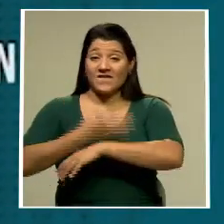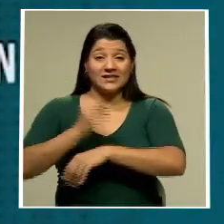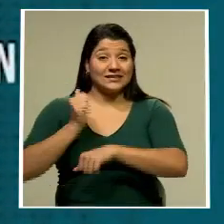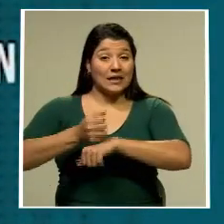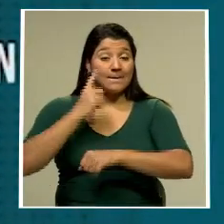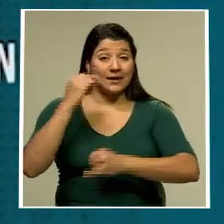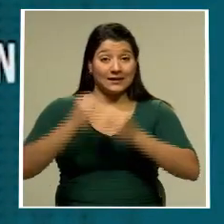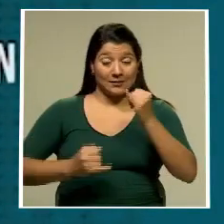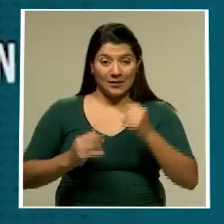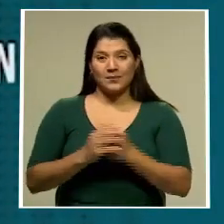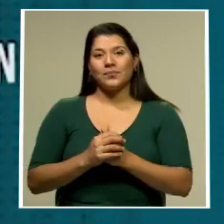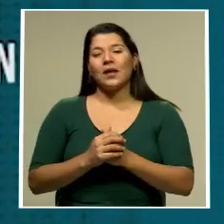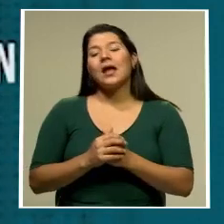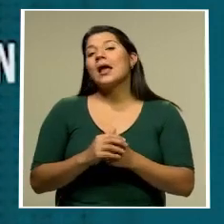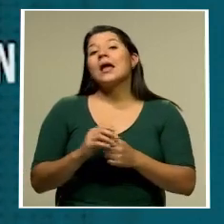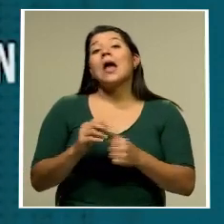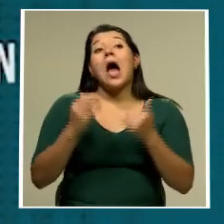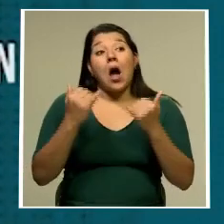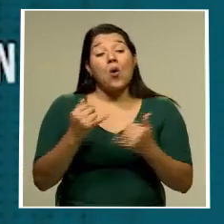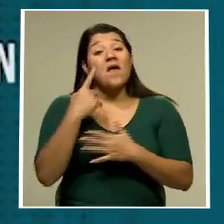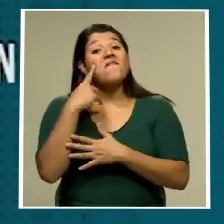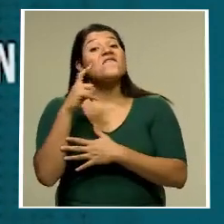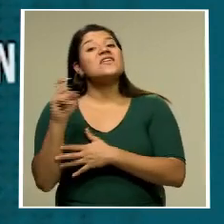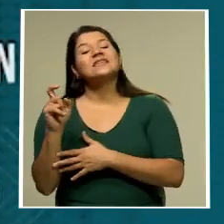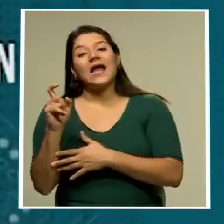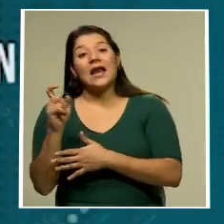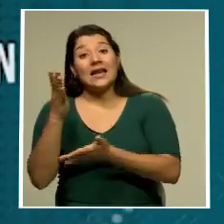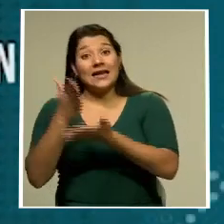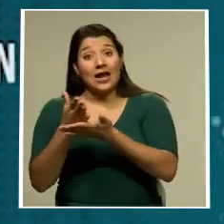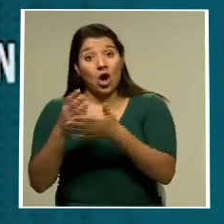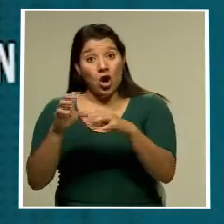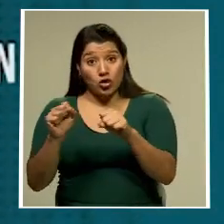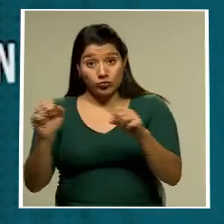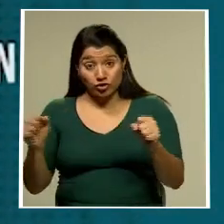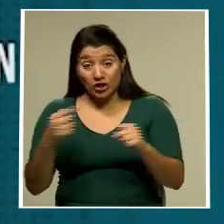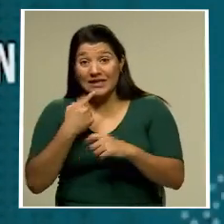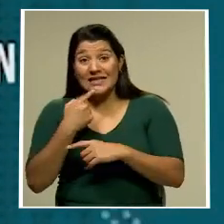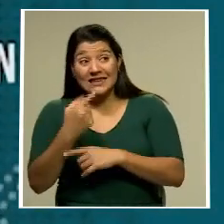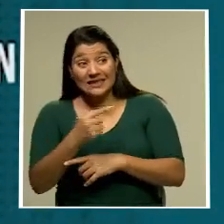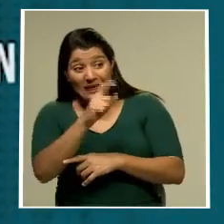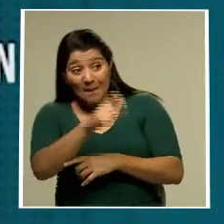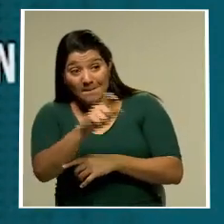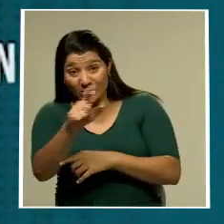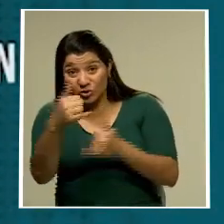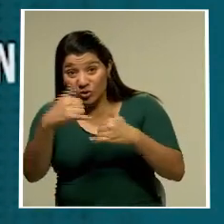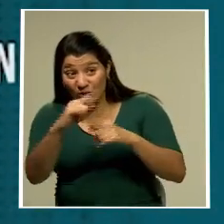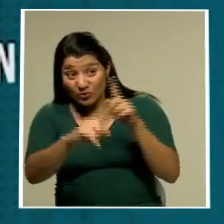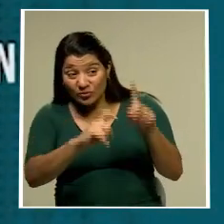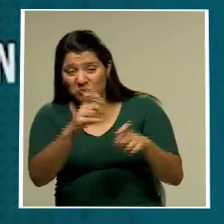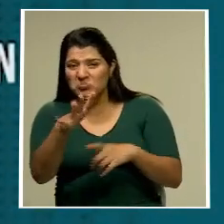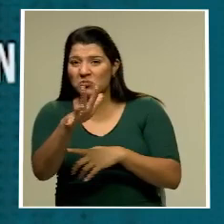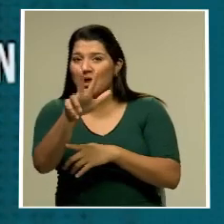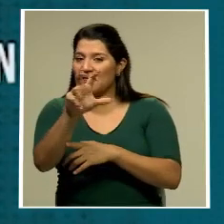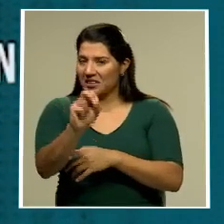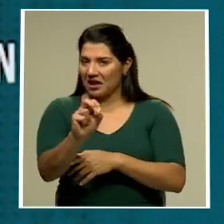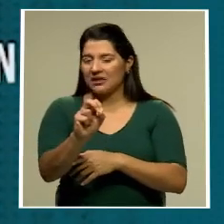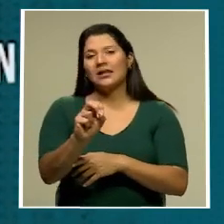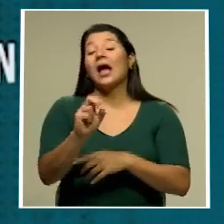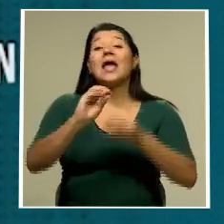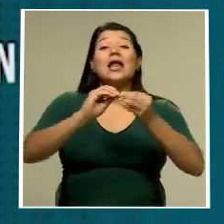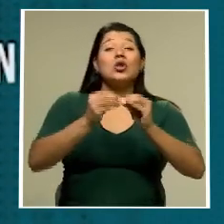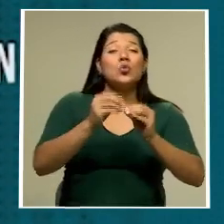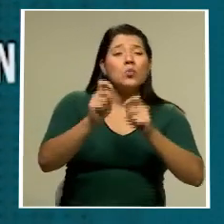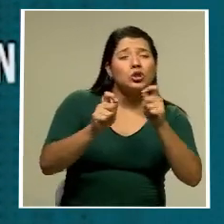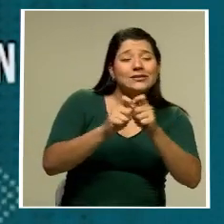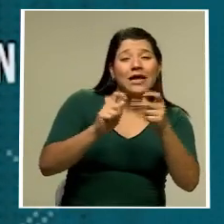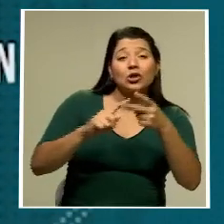la primera parte de su consulta, la Fiscalía Anticorrupción indicó que las personas a indagar son aproximadamente 30. El número exacto y los apellidos